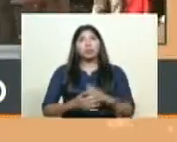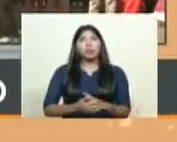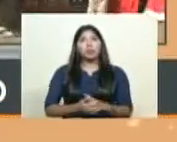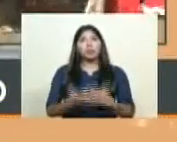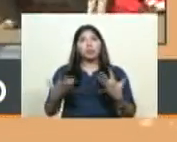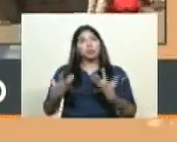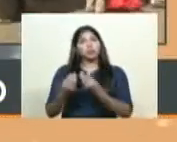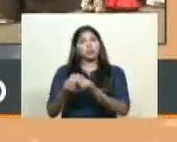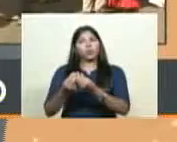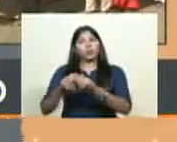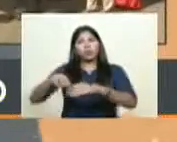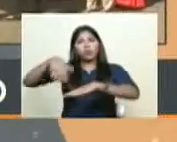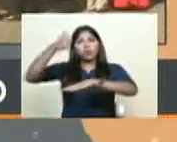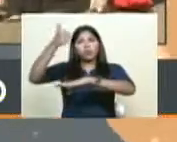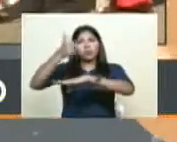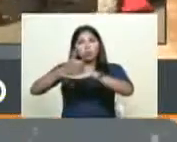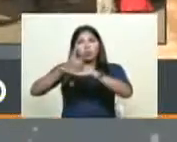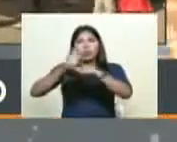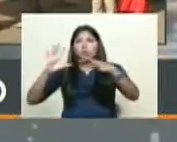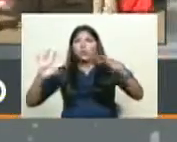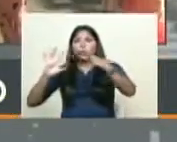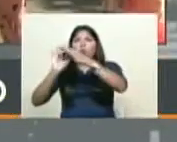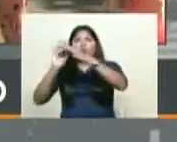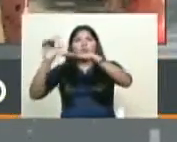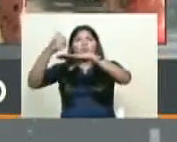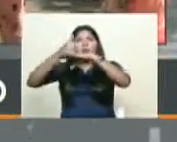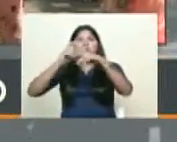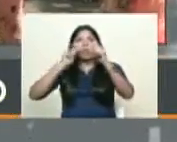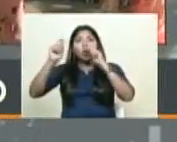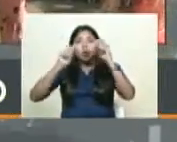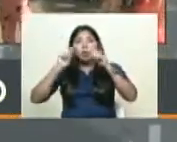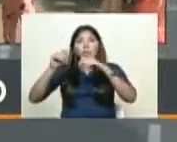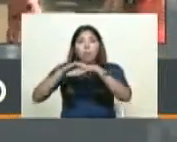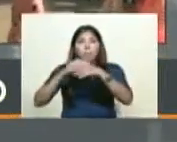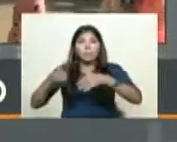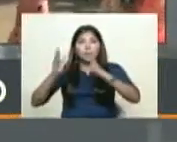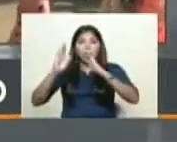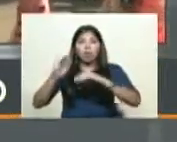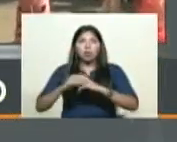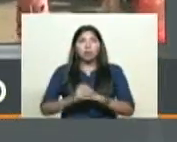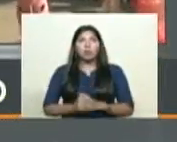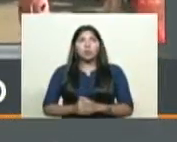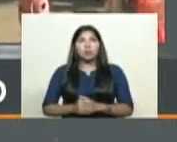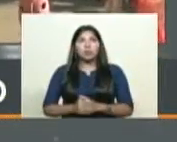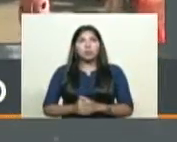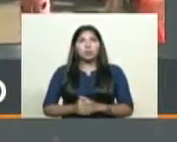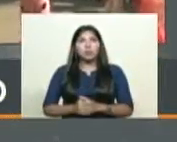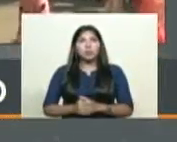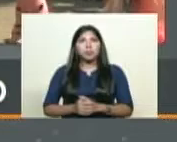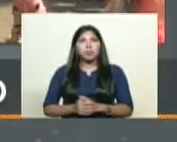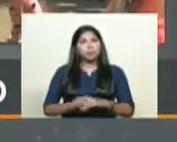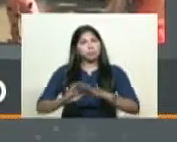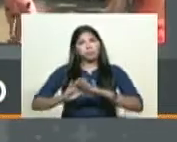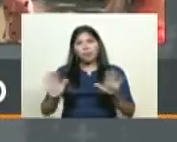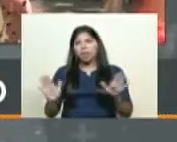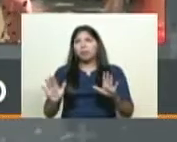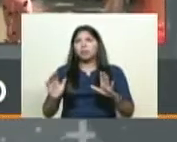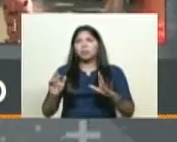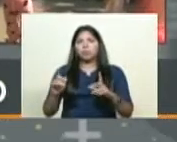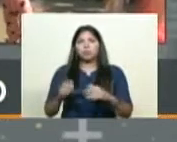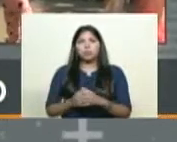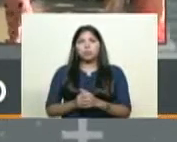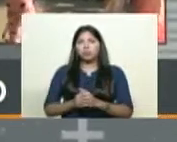ente adscrito al Ministerio del Poder Rural para el Turismo, bajo la rectoría de nuestra ministra Marlene Contreras, ha girado las